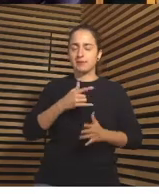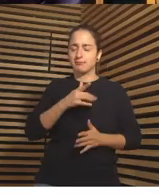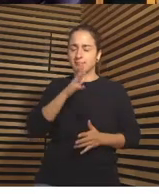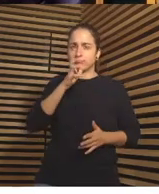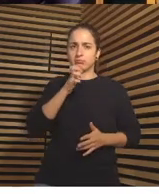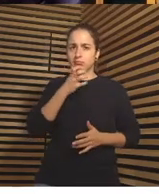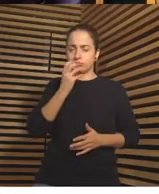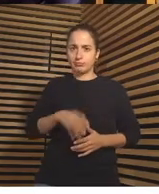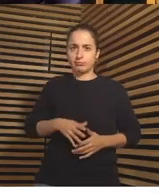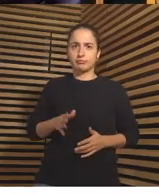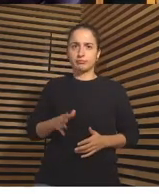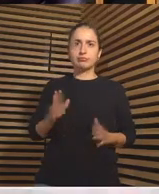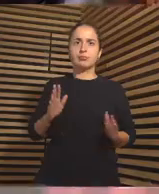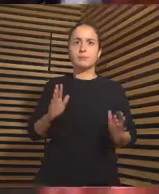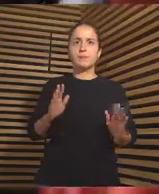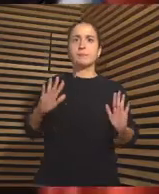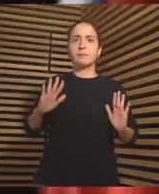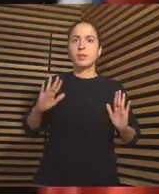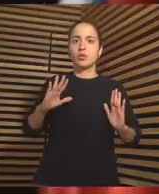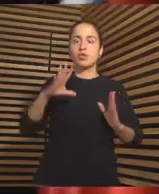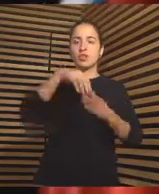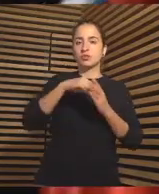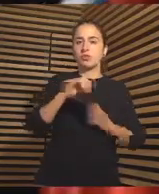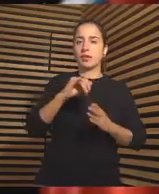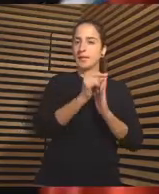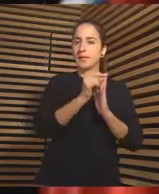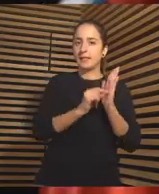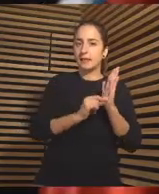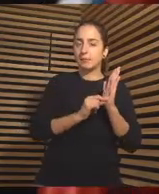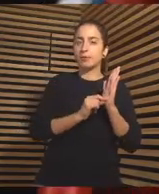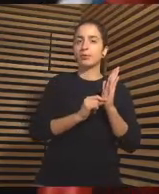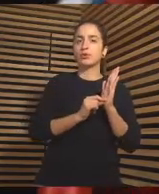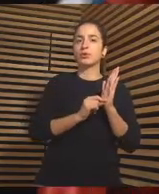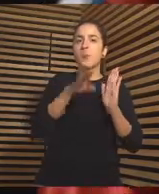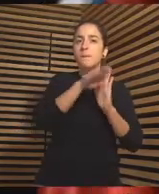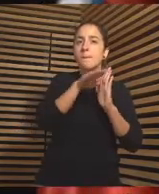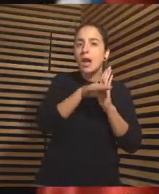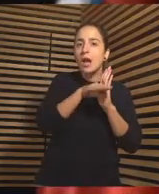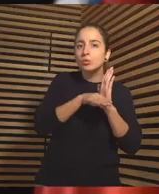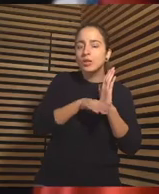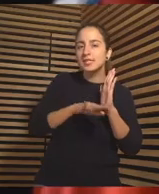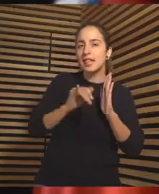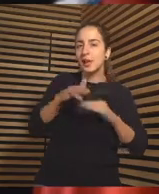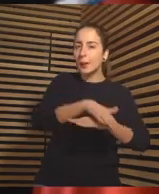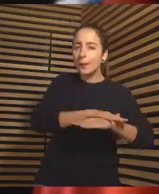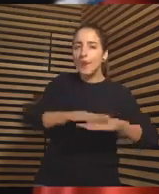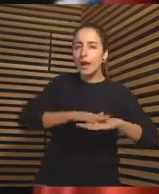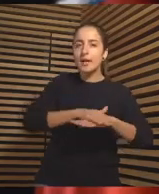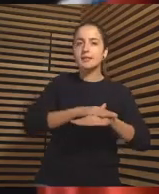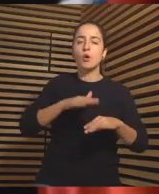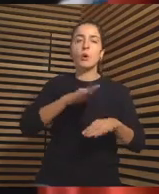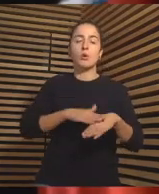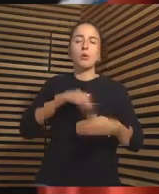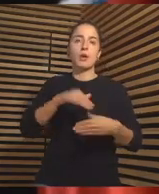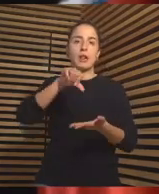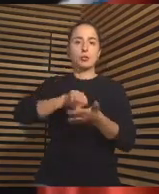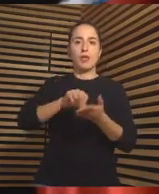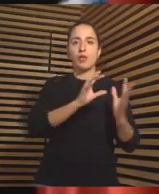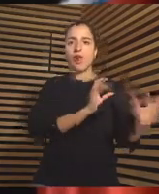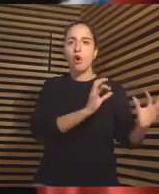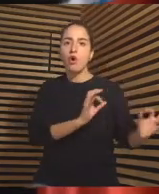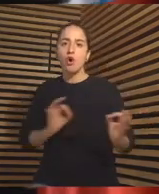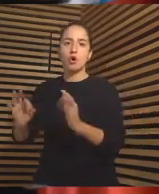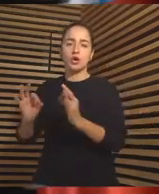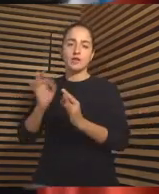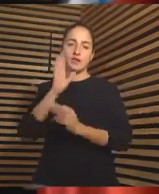contempla una serie de principios, de criterios, de pautas que son esenciales en una ciudad para que haya ese orden del que